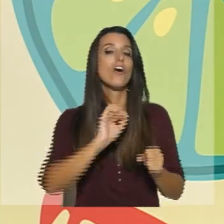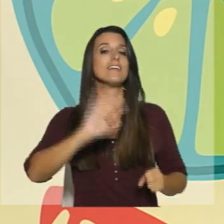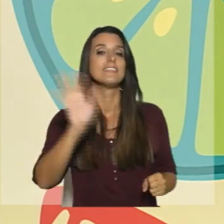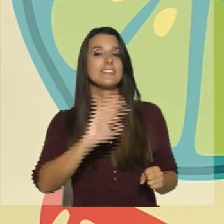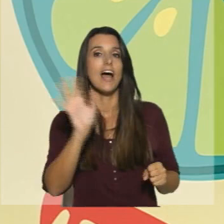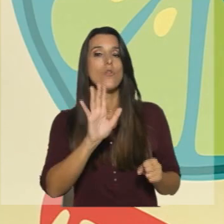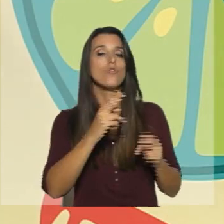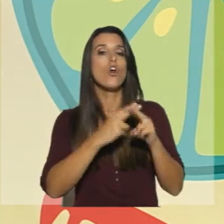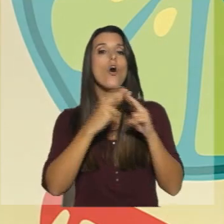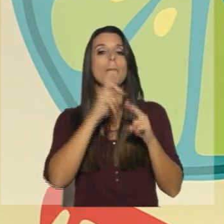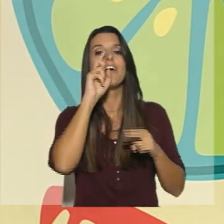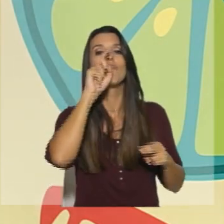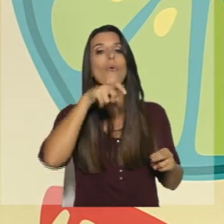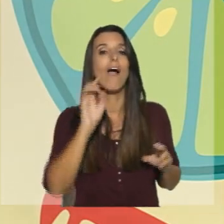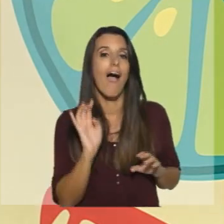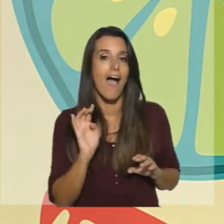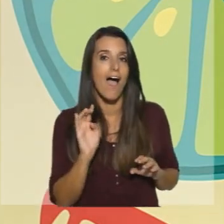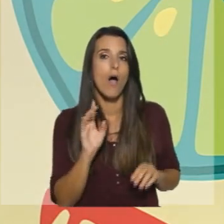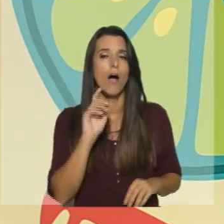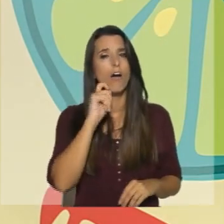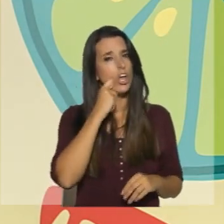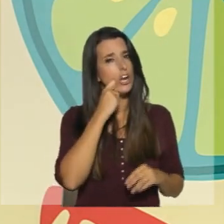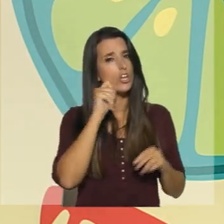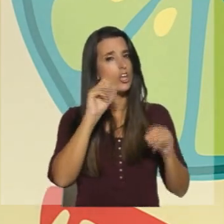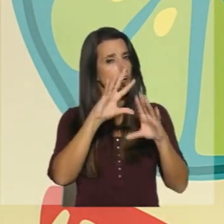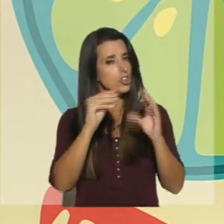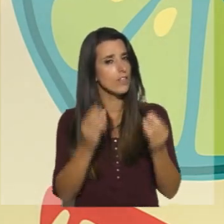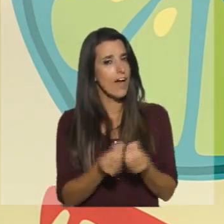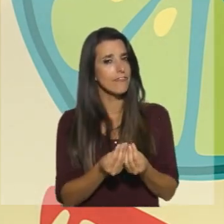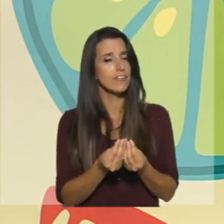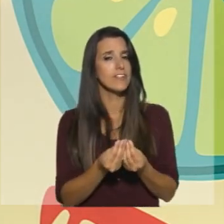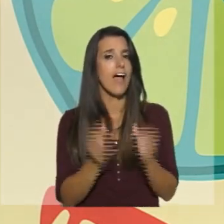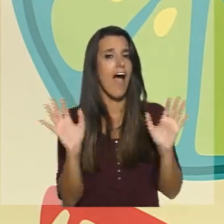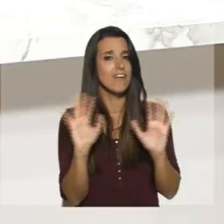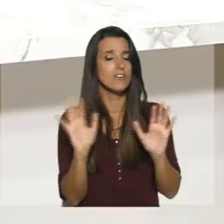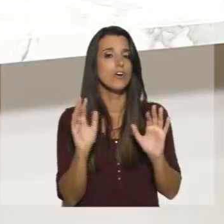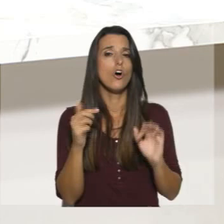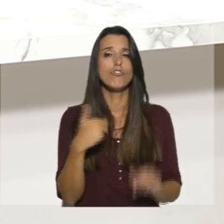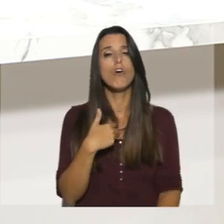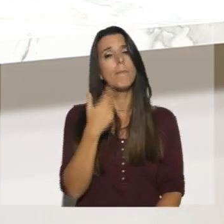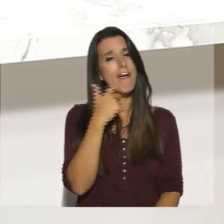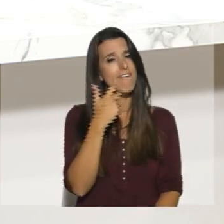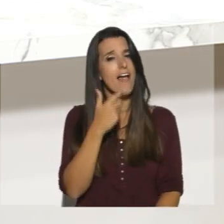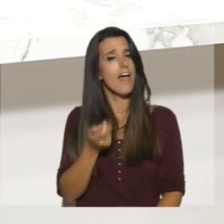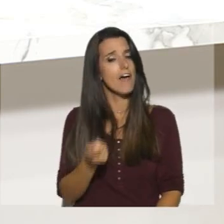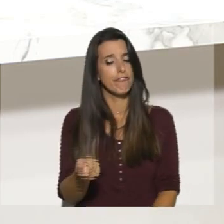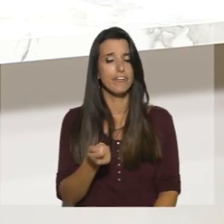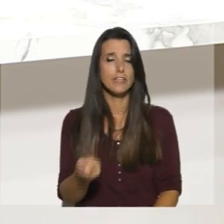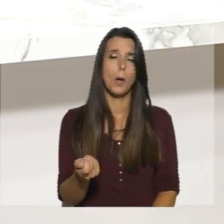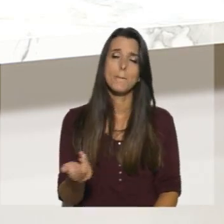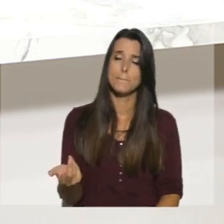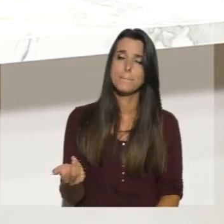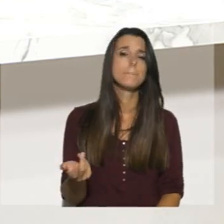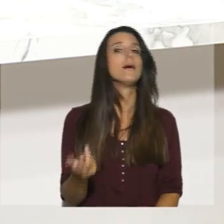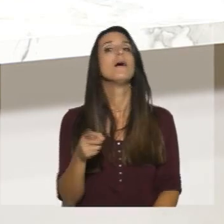las brujas, Denise. Qué rico, tortas fritas, rico. Denise. Un abrazo grande. ¿Sabés que yo tengo un debe con las frituras, ¿no? Es algo... Pero